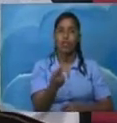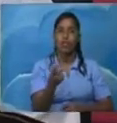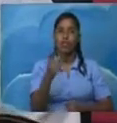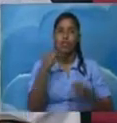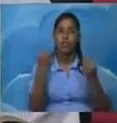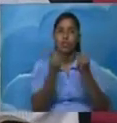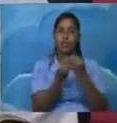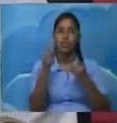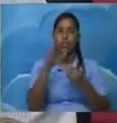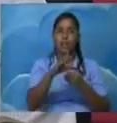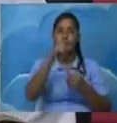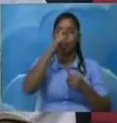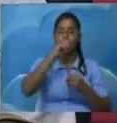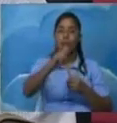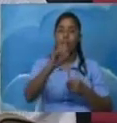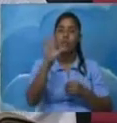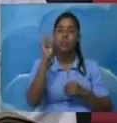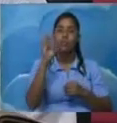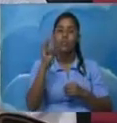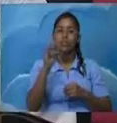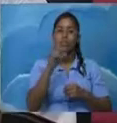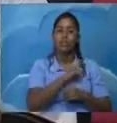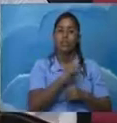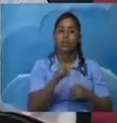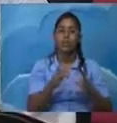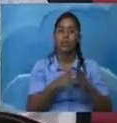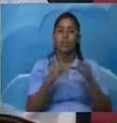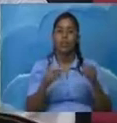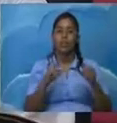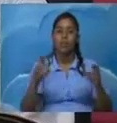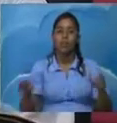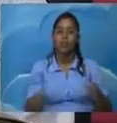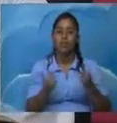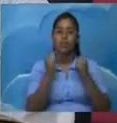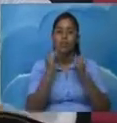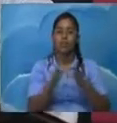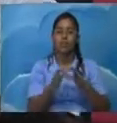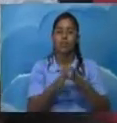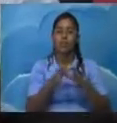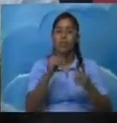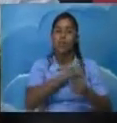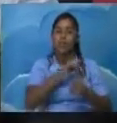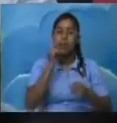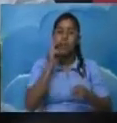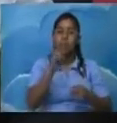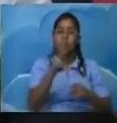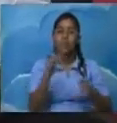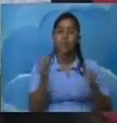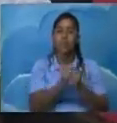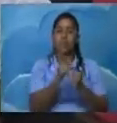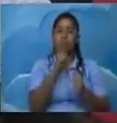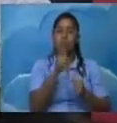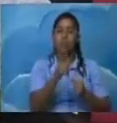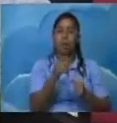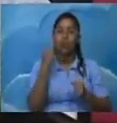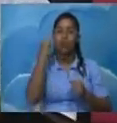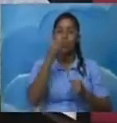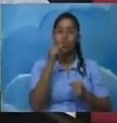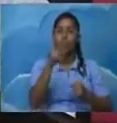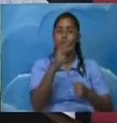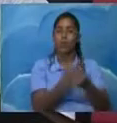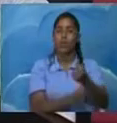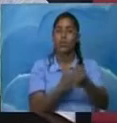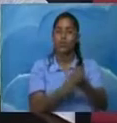cerca está el año séptimo, el de la remisión, y mires con malos ojos a tu hermano